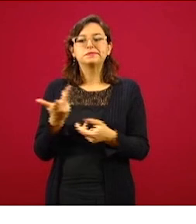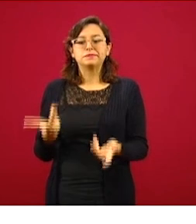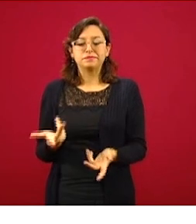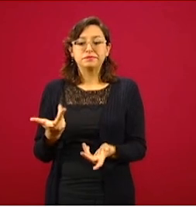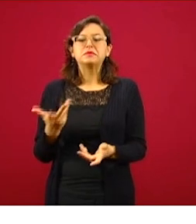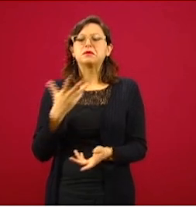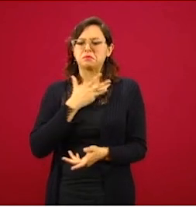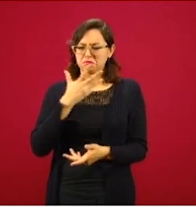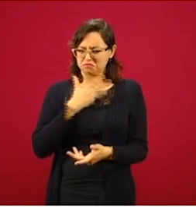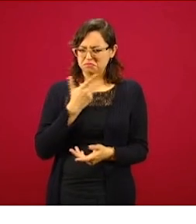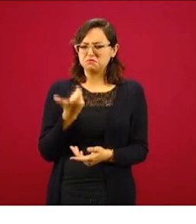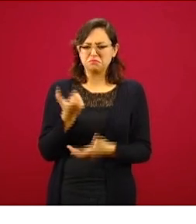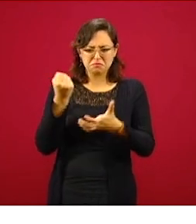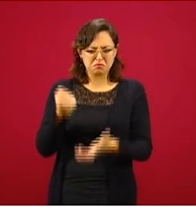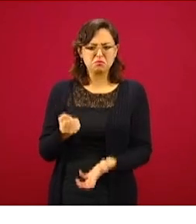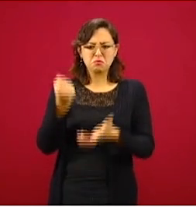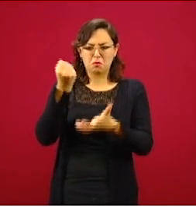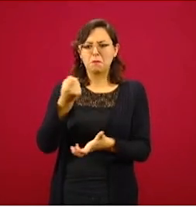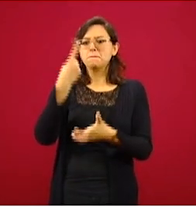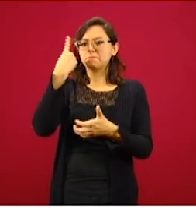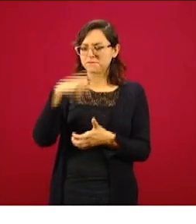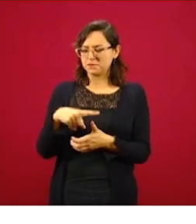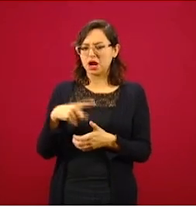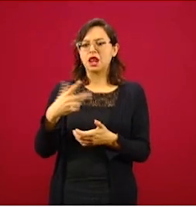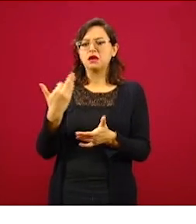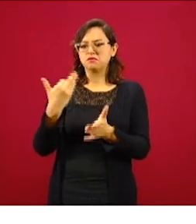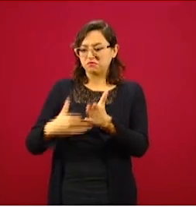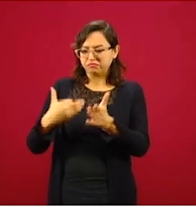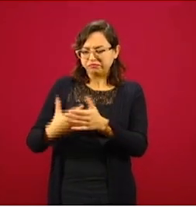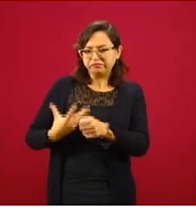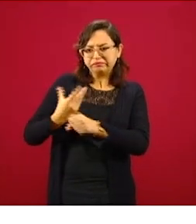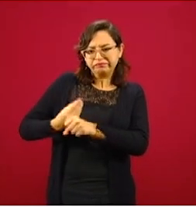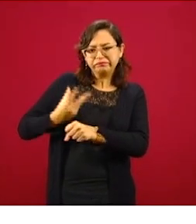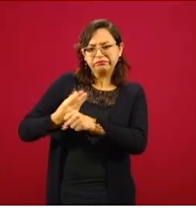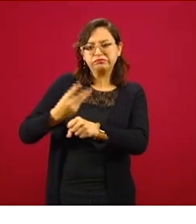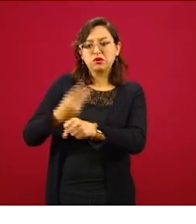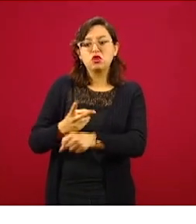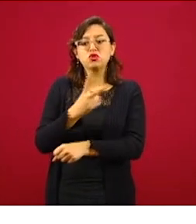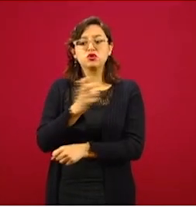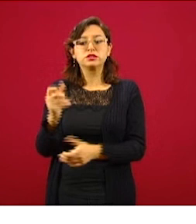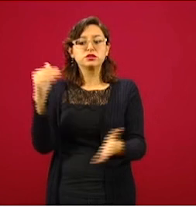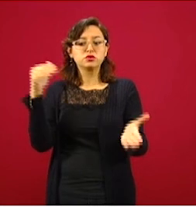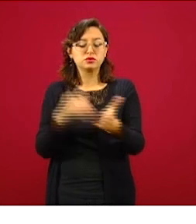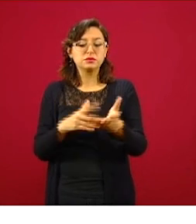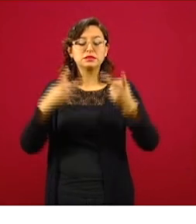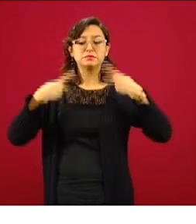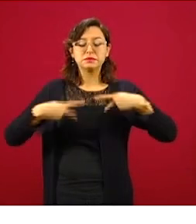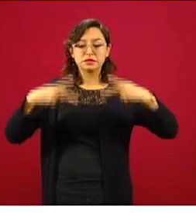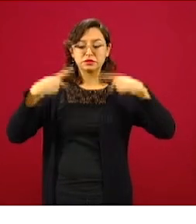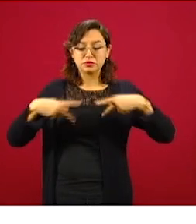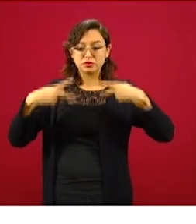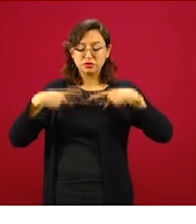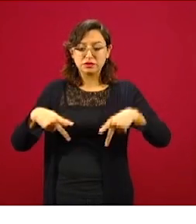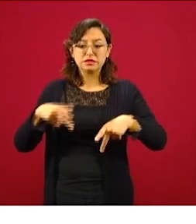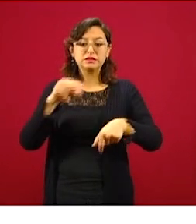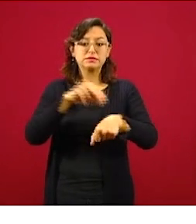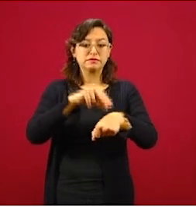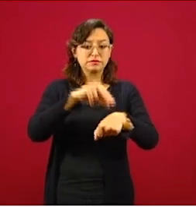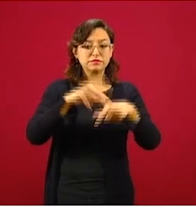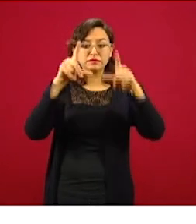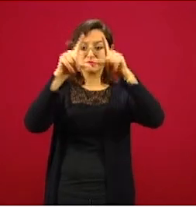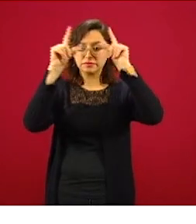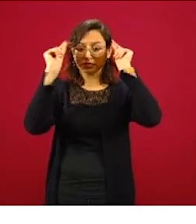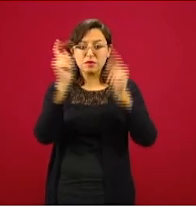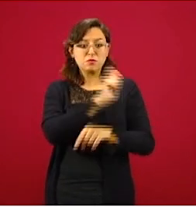para sustentar, subsanar este déficit de 200,000 profesionales de la salud. Esto desde